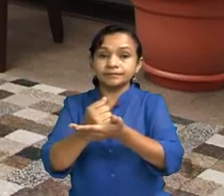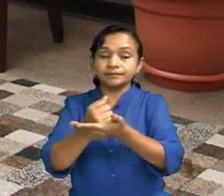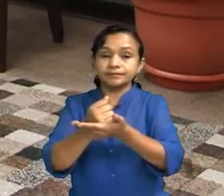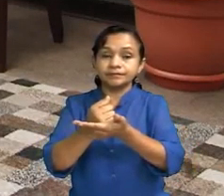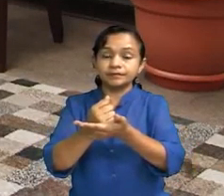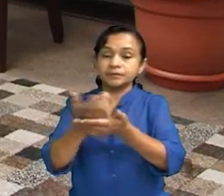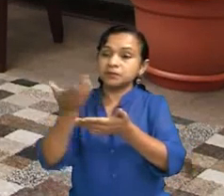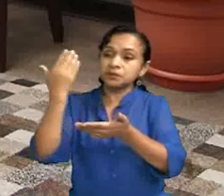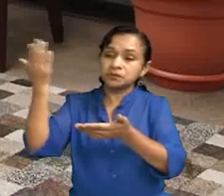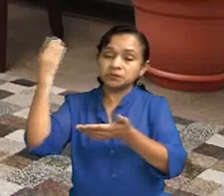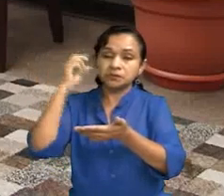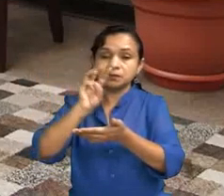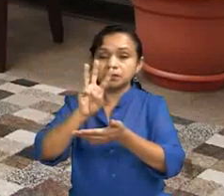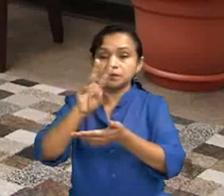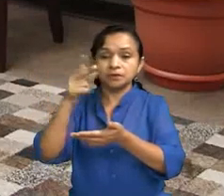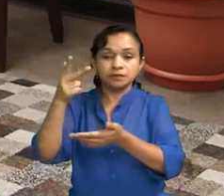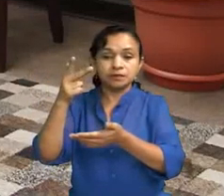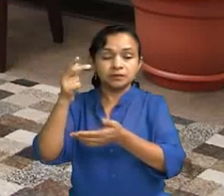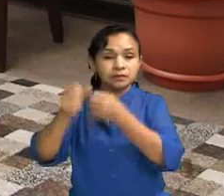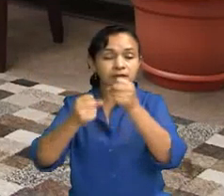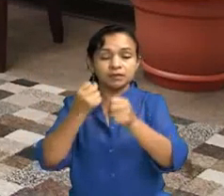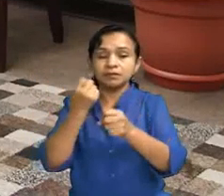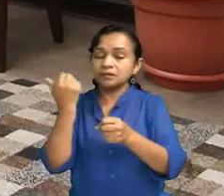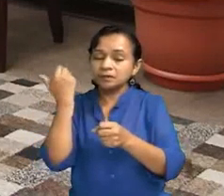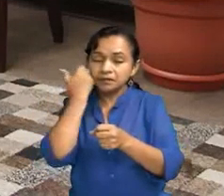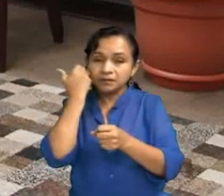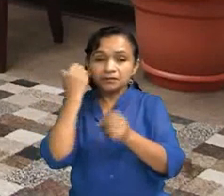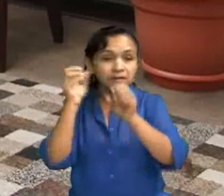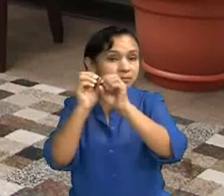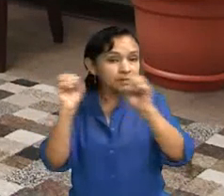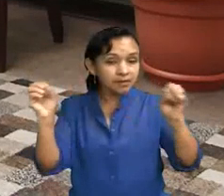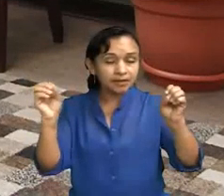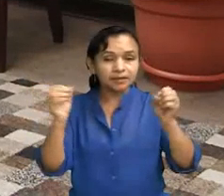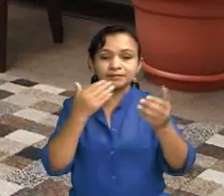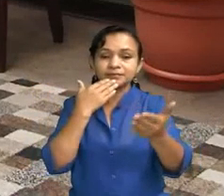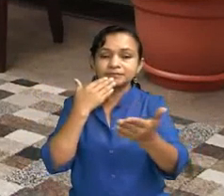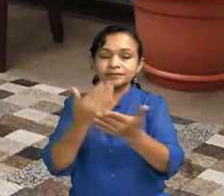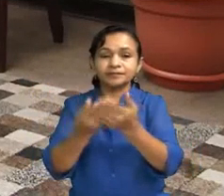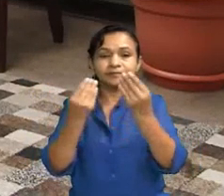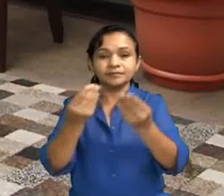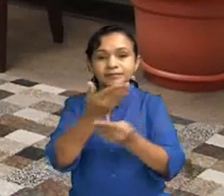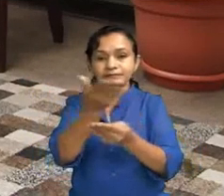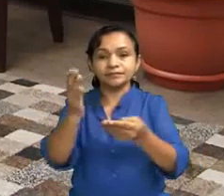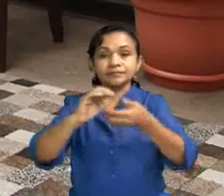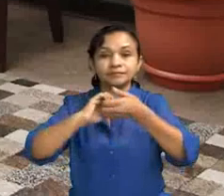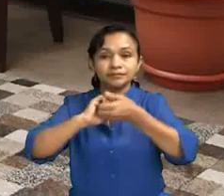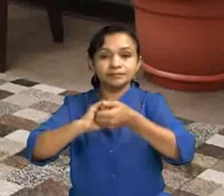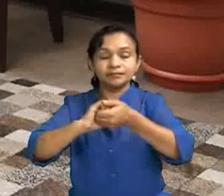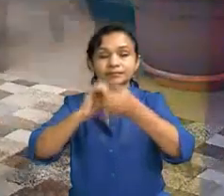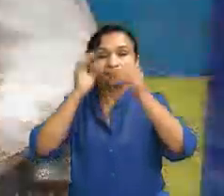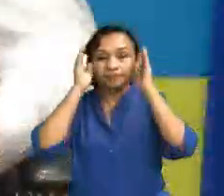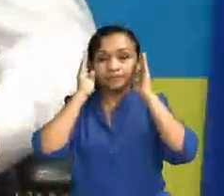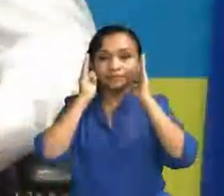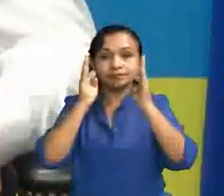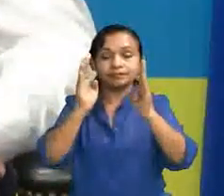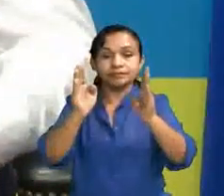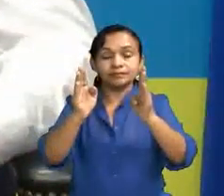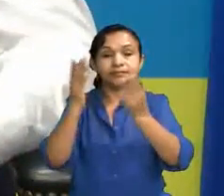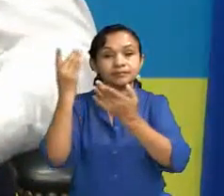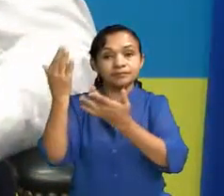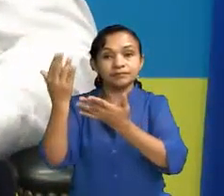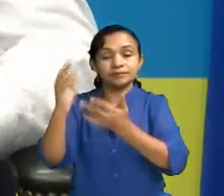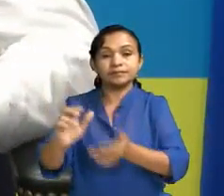38 años no se presente ningún niño con poliomielitis. Le agradecemos también a usted, amigo televidente, de su fiel sintonía. Le